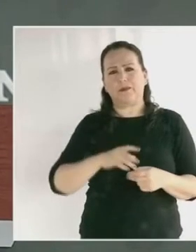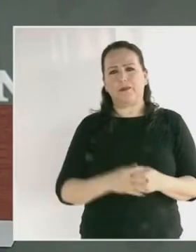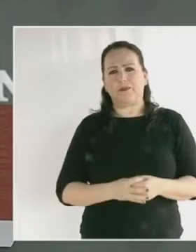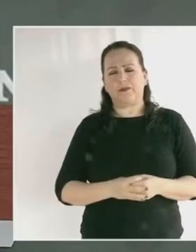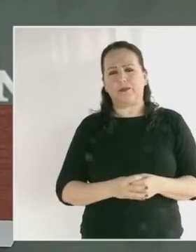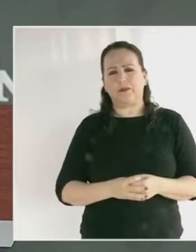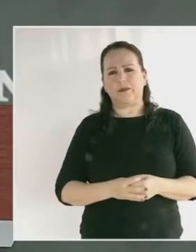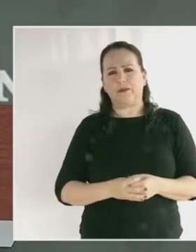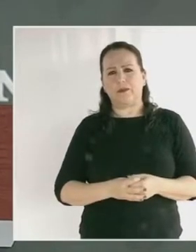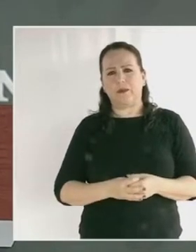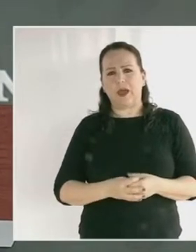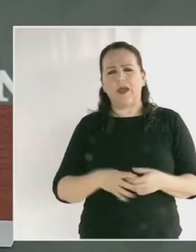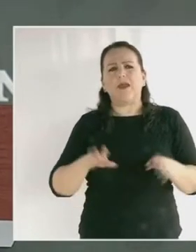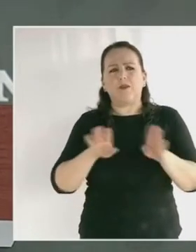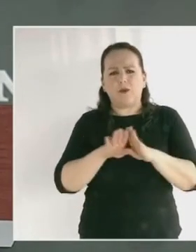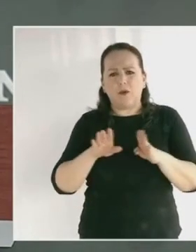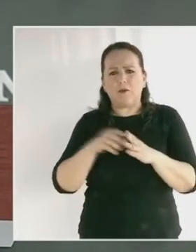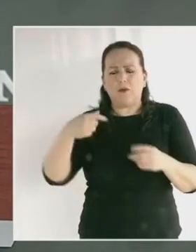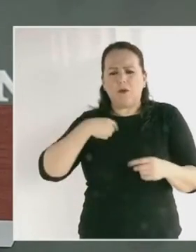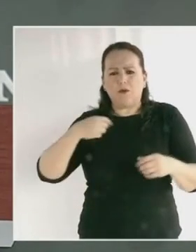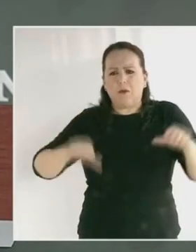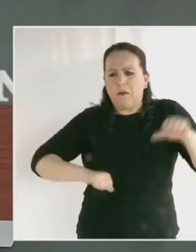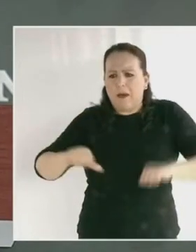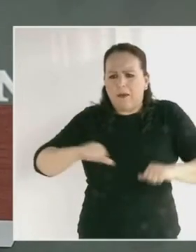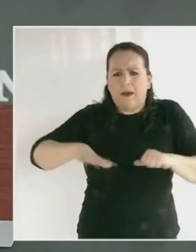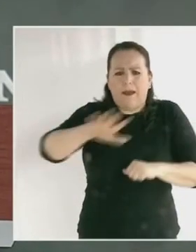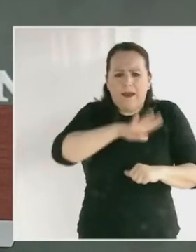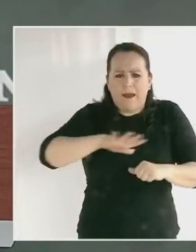producto de nuestras circunstancias.